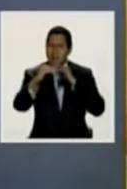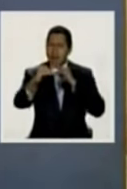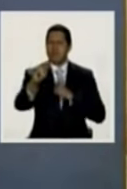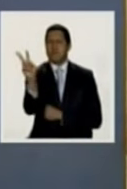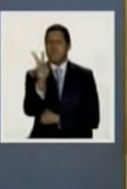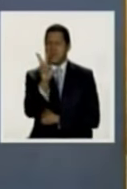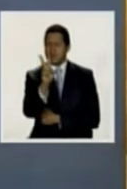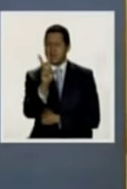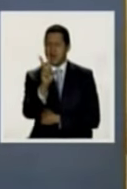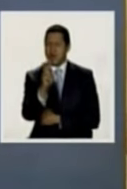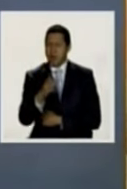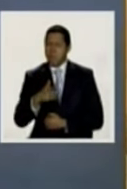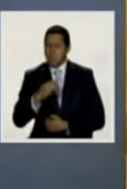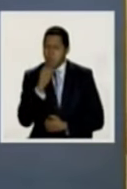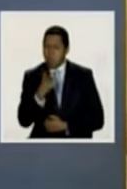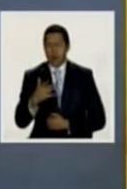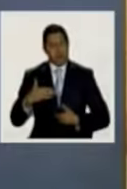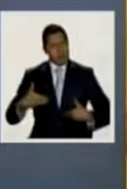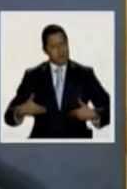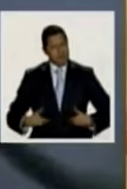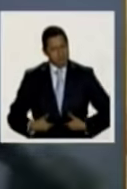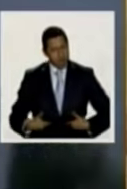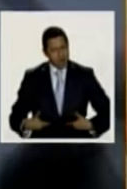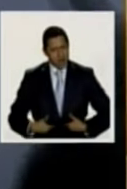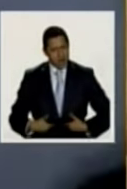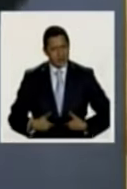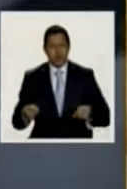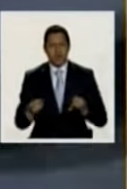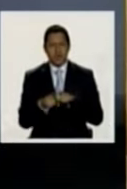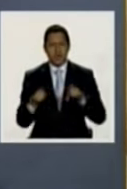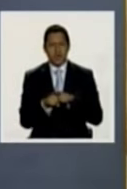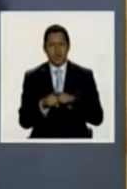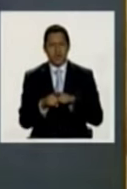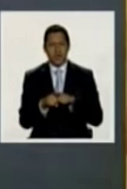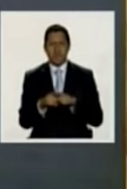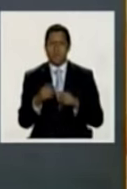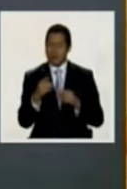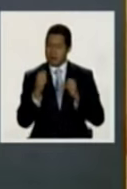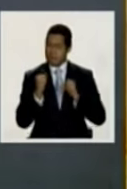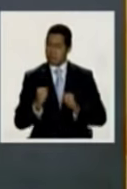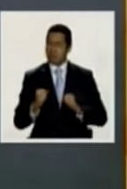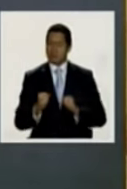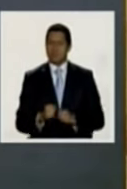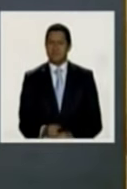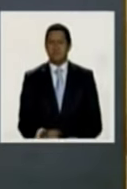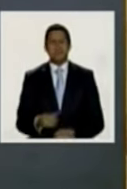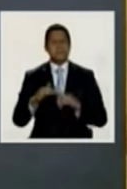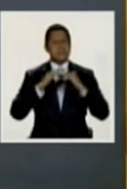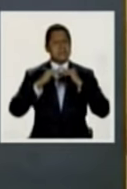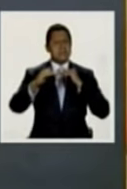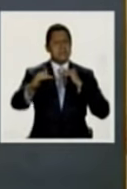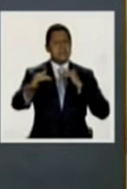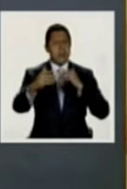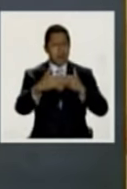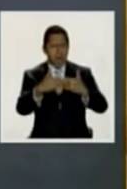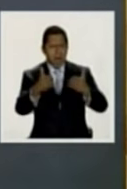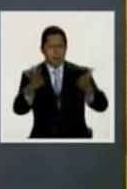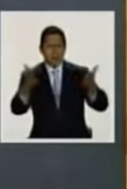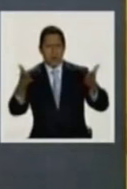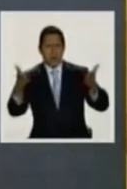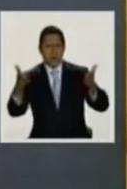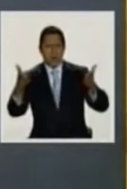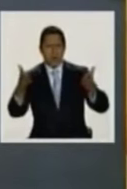venezolana, propicia para el esfuerzo como lo fue para la hazaña. Tierra de horizontes